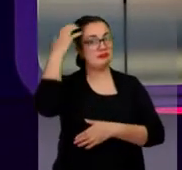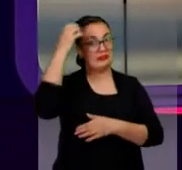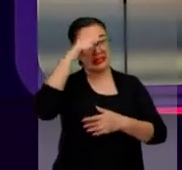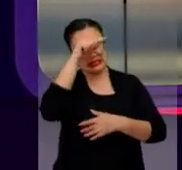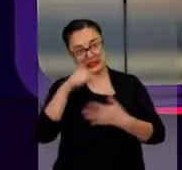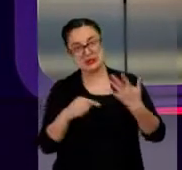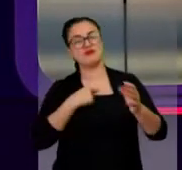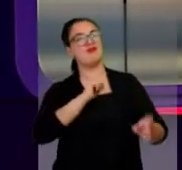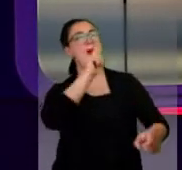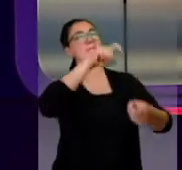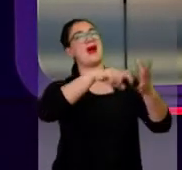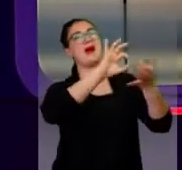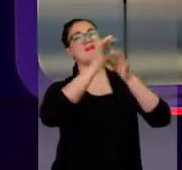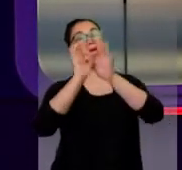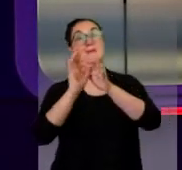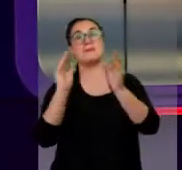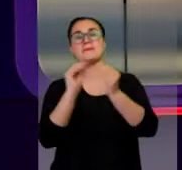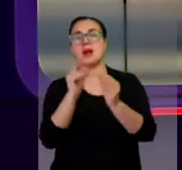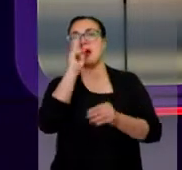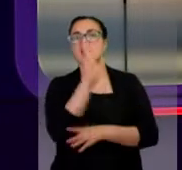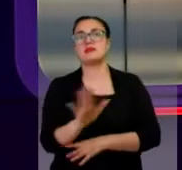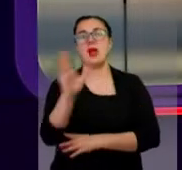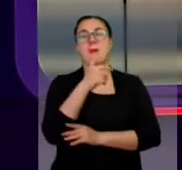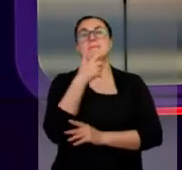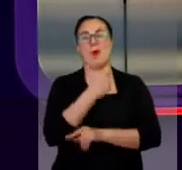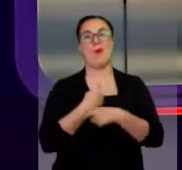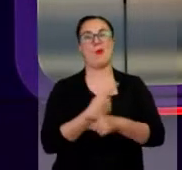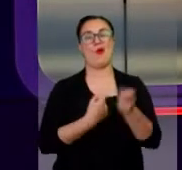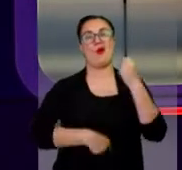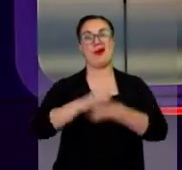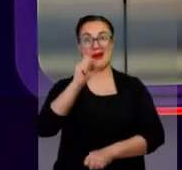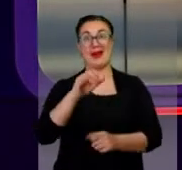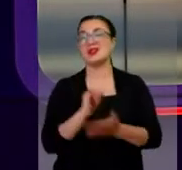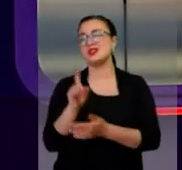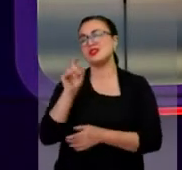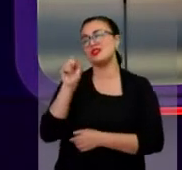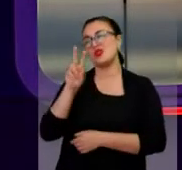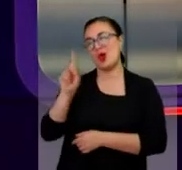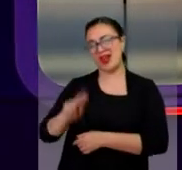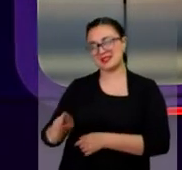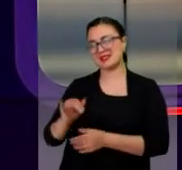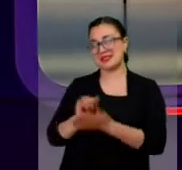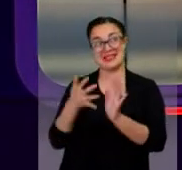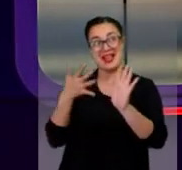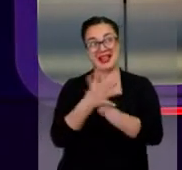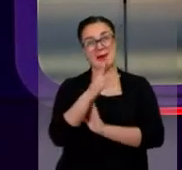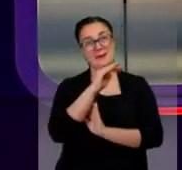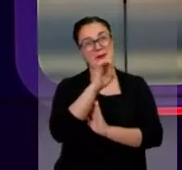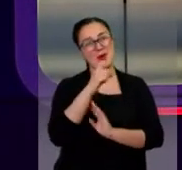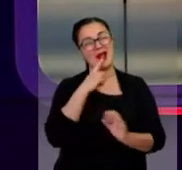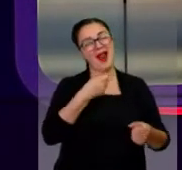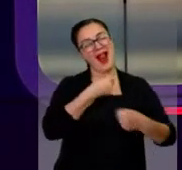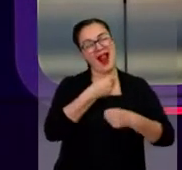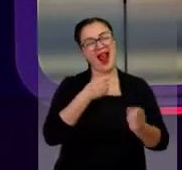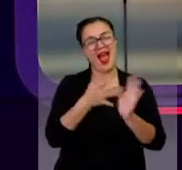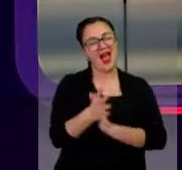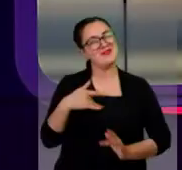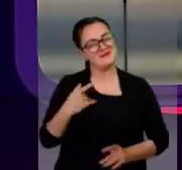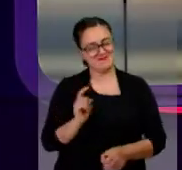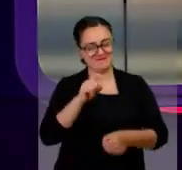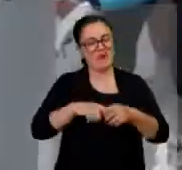Olímpicos y además con récord nacional de la disciplina. Suárez le contó a nuestro compañero Manuel Ricaurte cómo vivió su